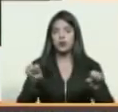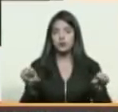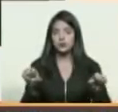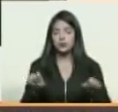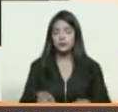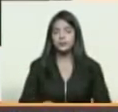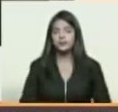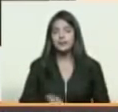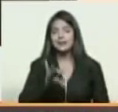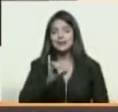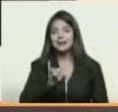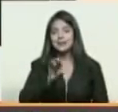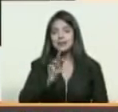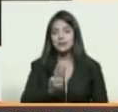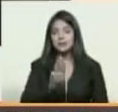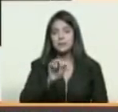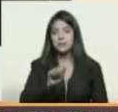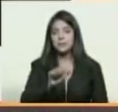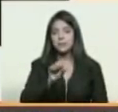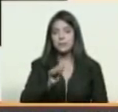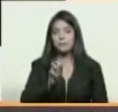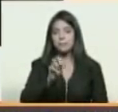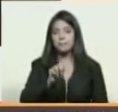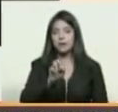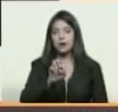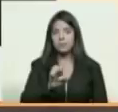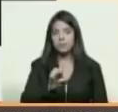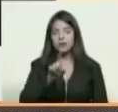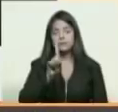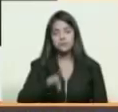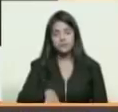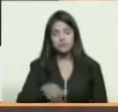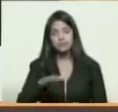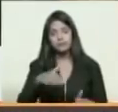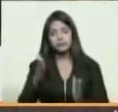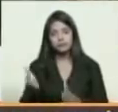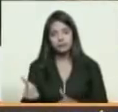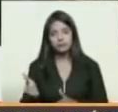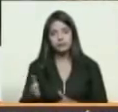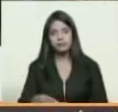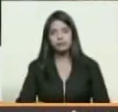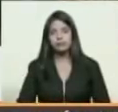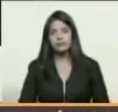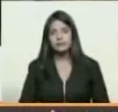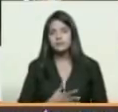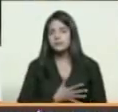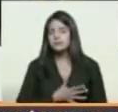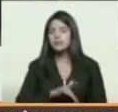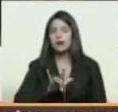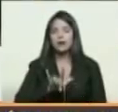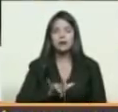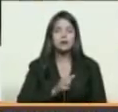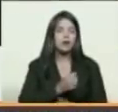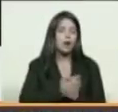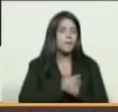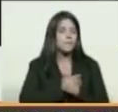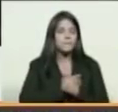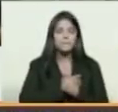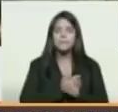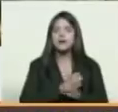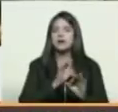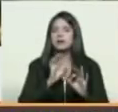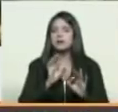PASME, y el Orfeón de nuestra querida y amadísima alma